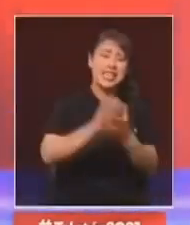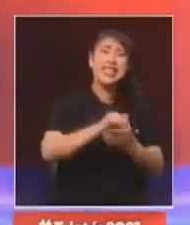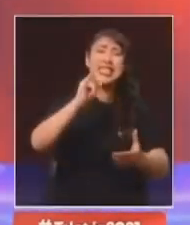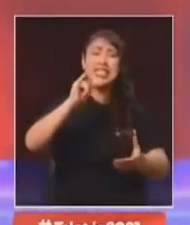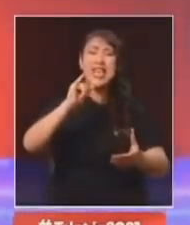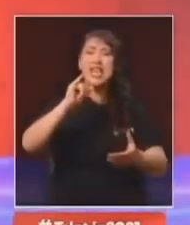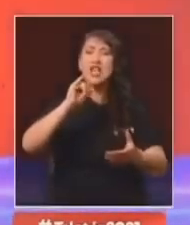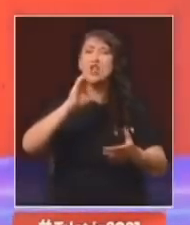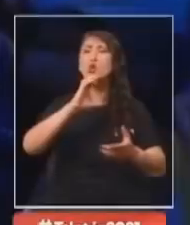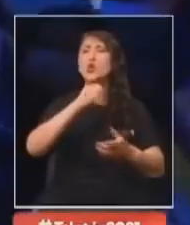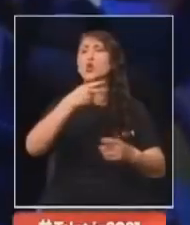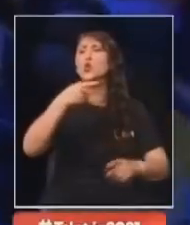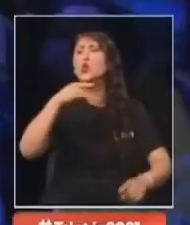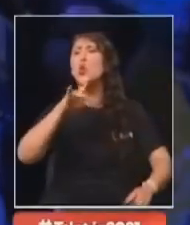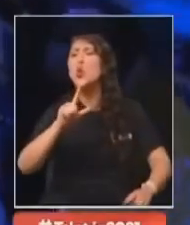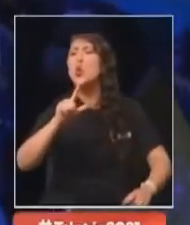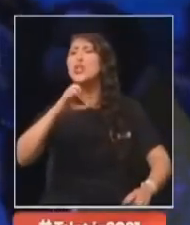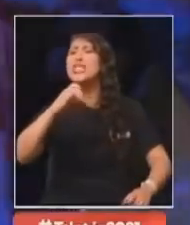Sí, me motiva.